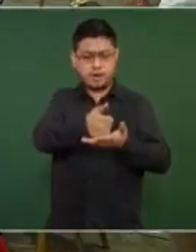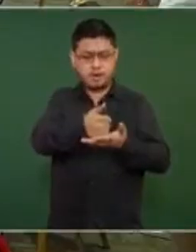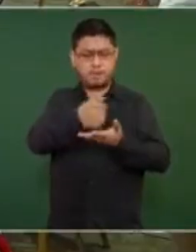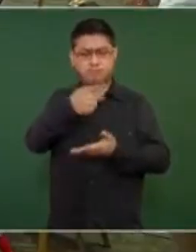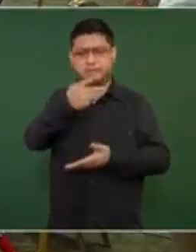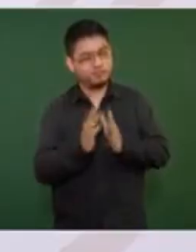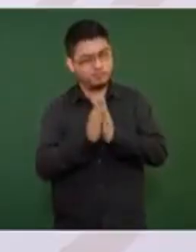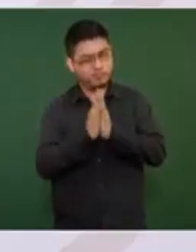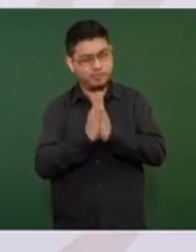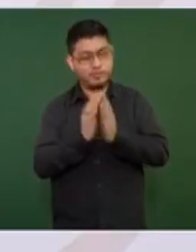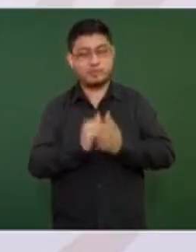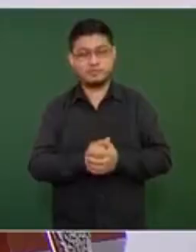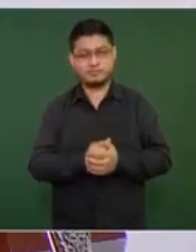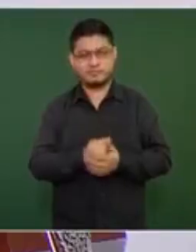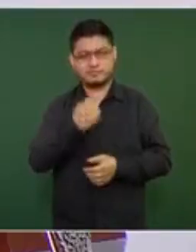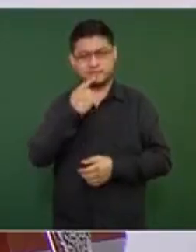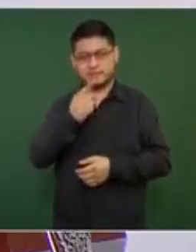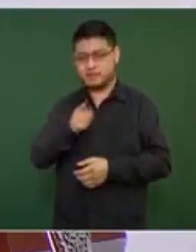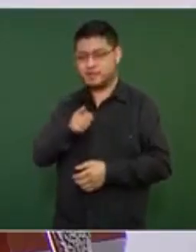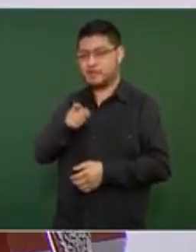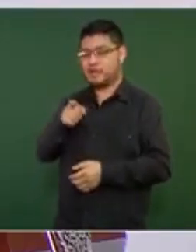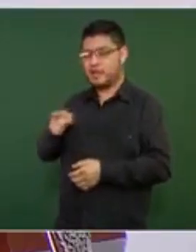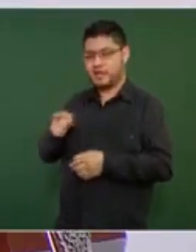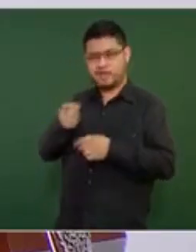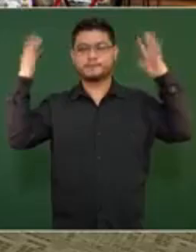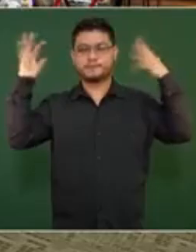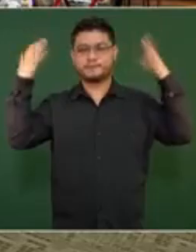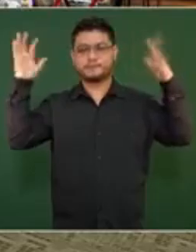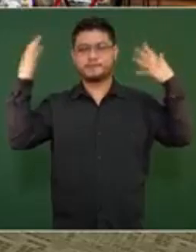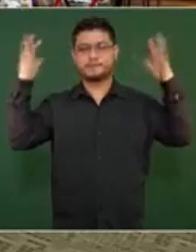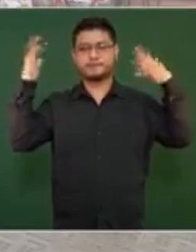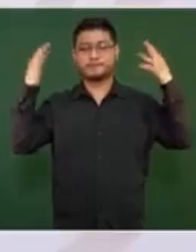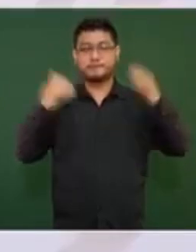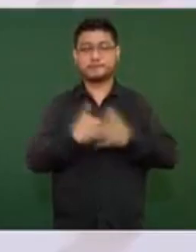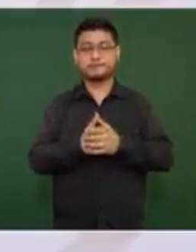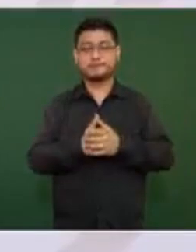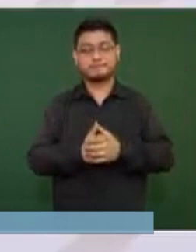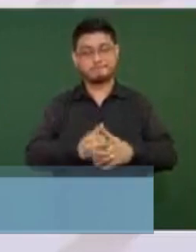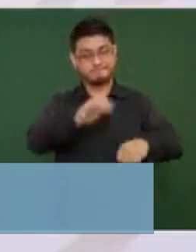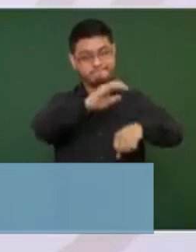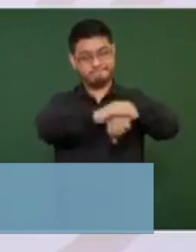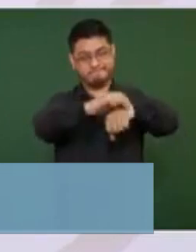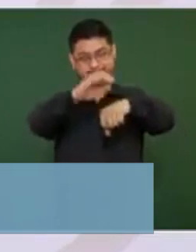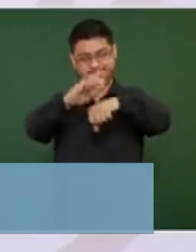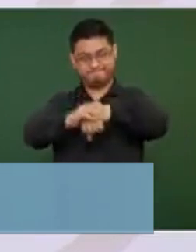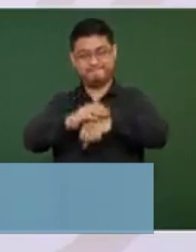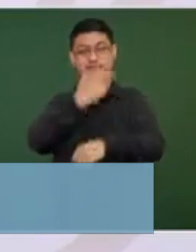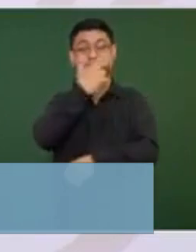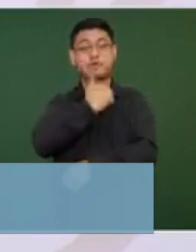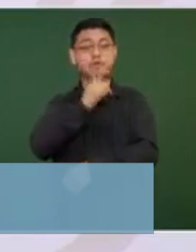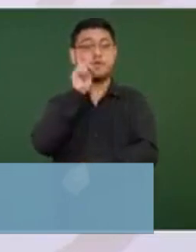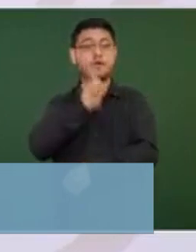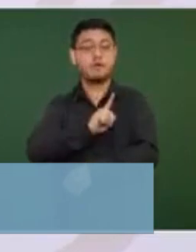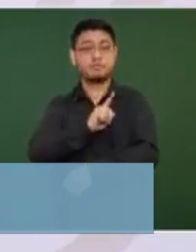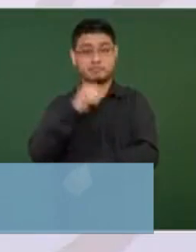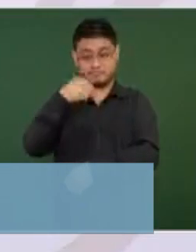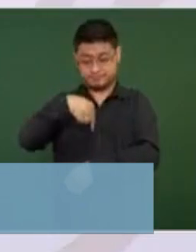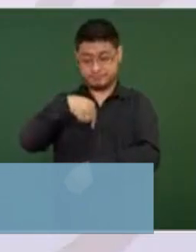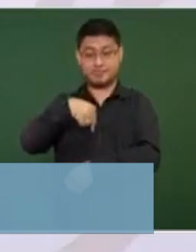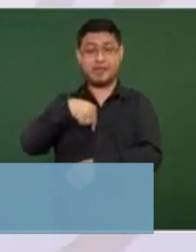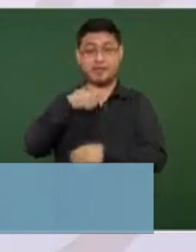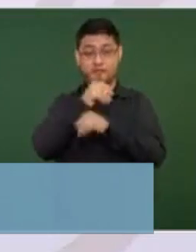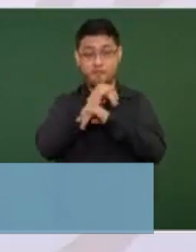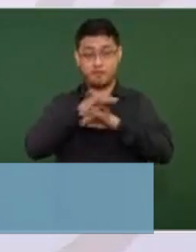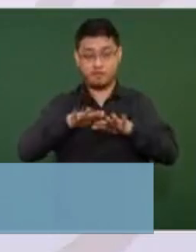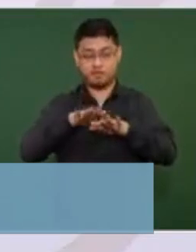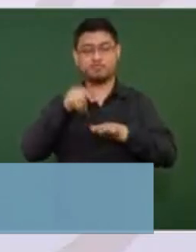principal causa de la desigualdad económica y social en México. Amigas y amigos, en este quinto informe de gobierno y